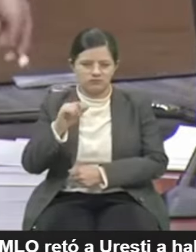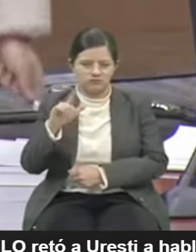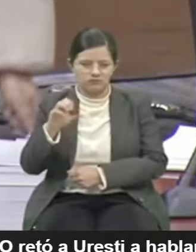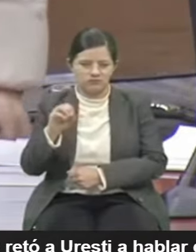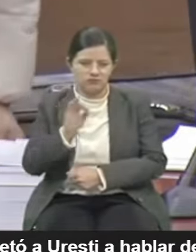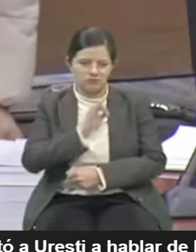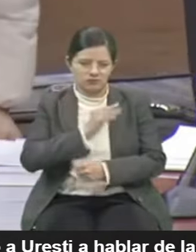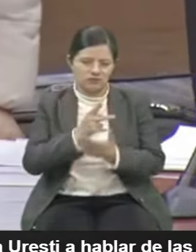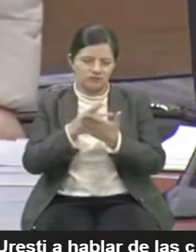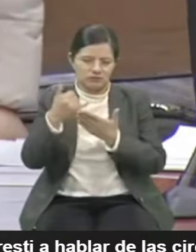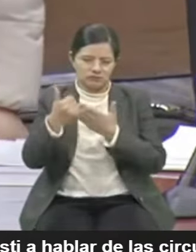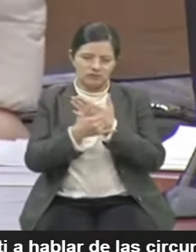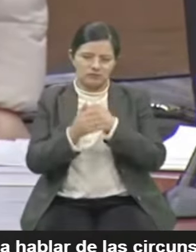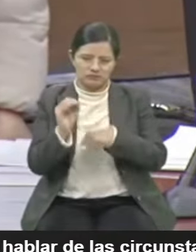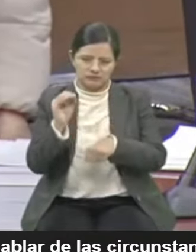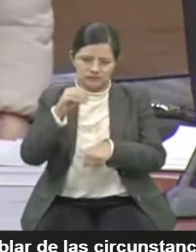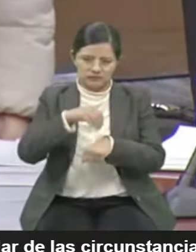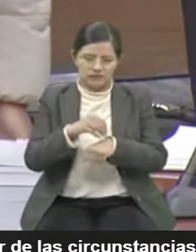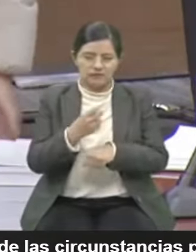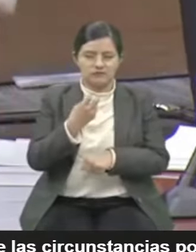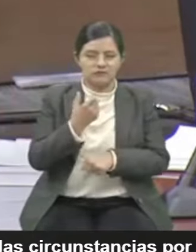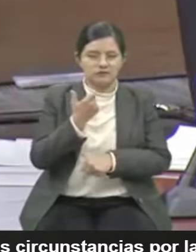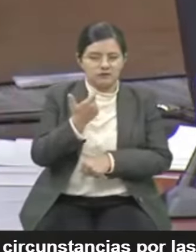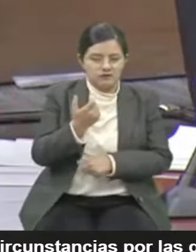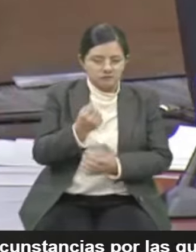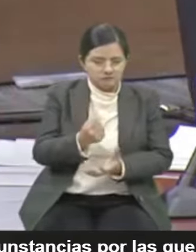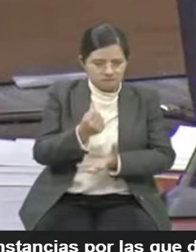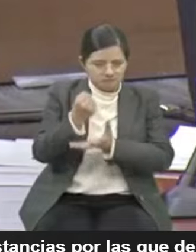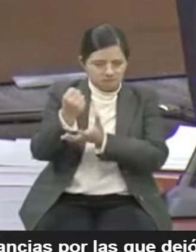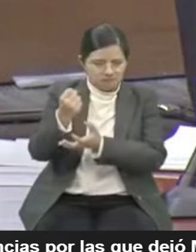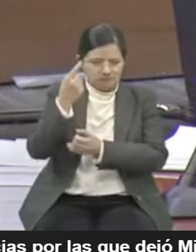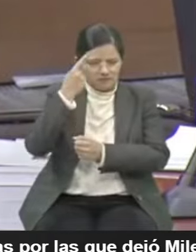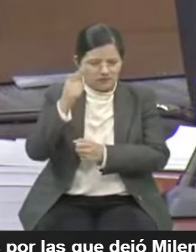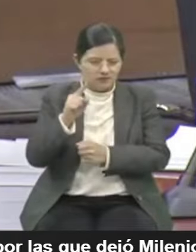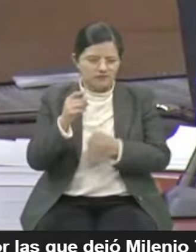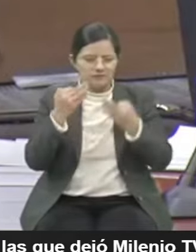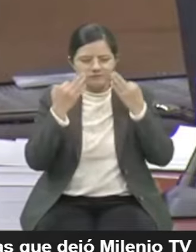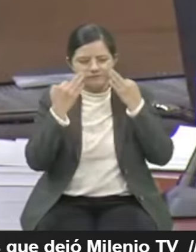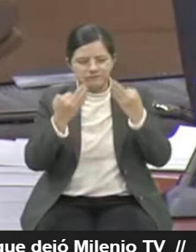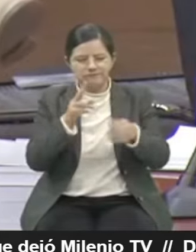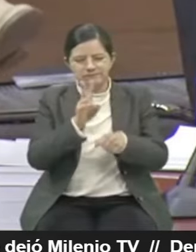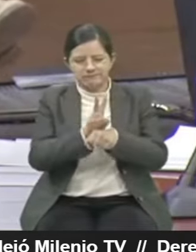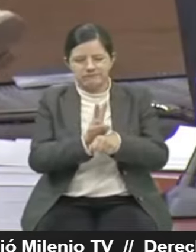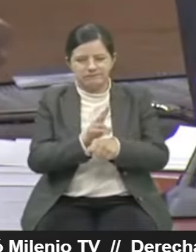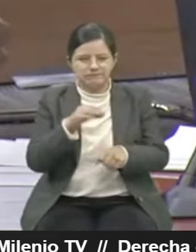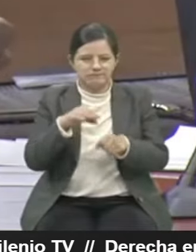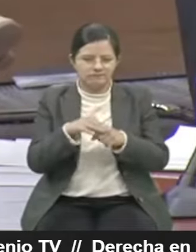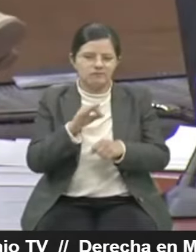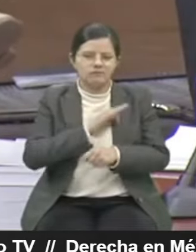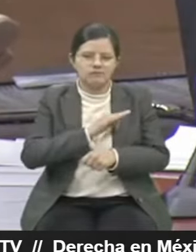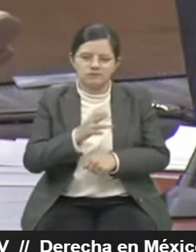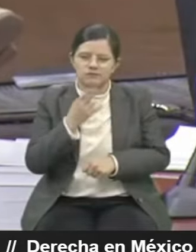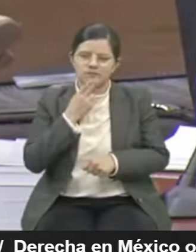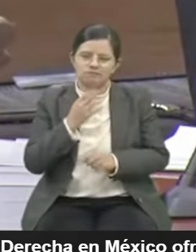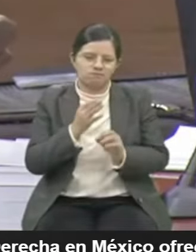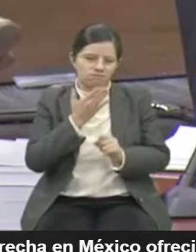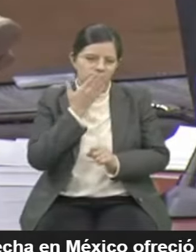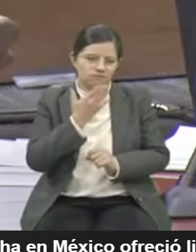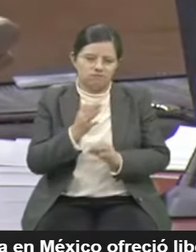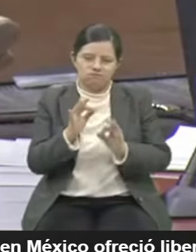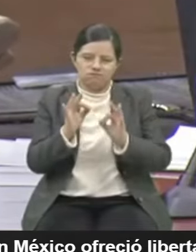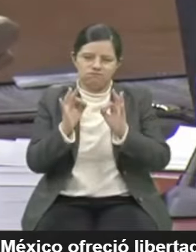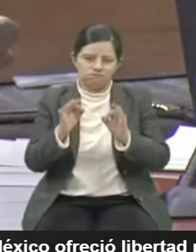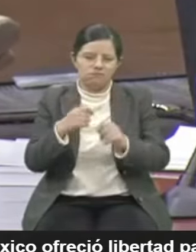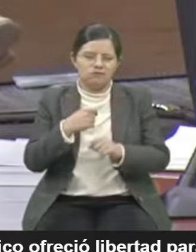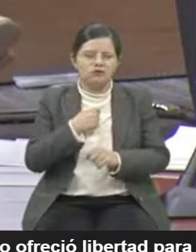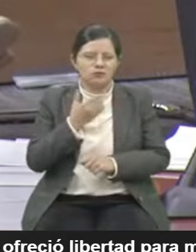garantice en la implementación de dichos recursos para la observación electoral su uso adecuado tal y como